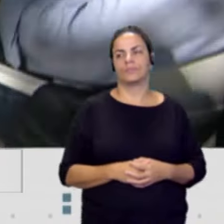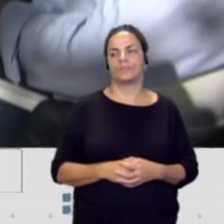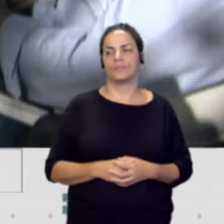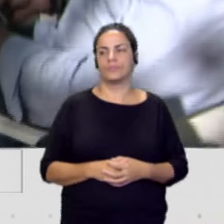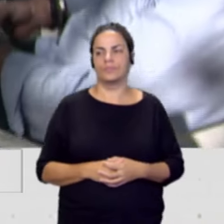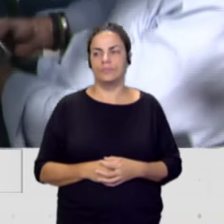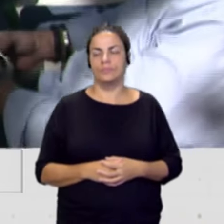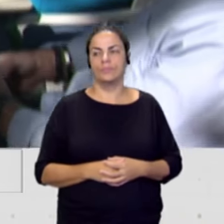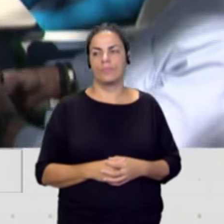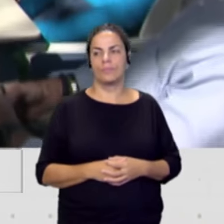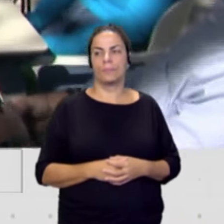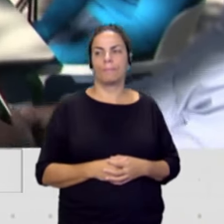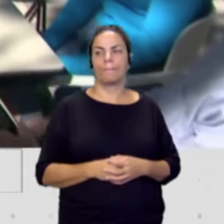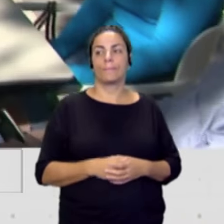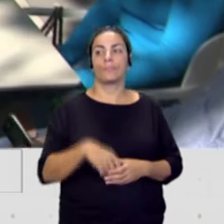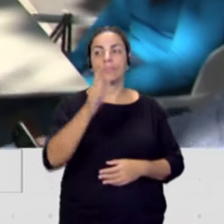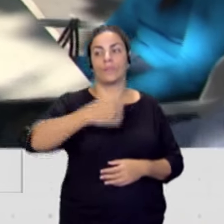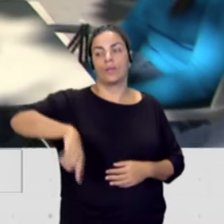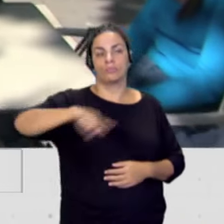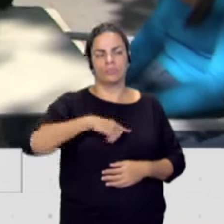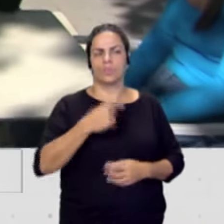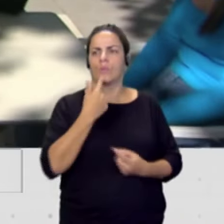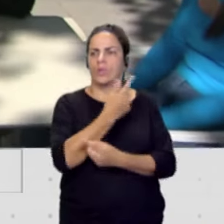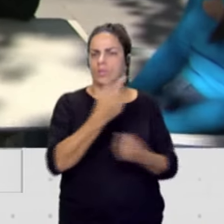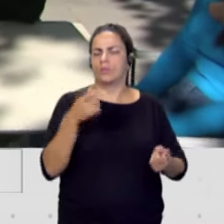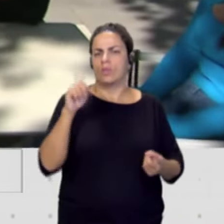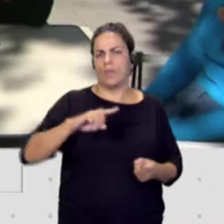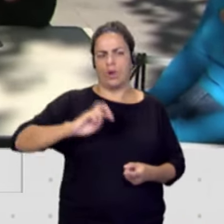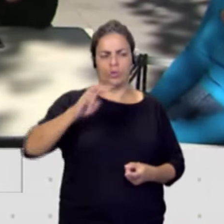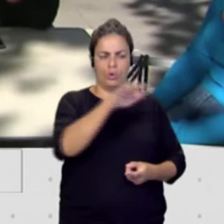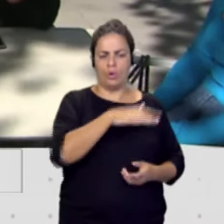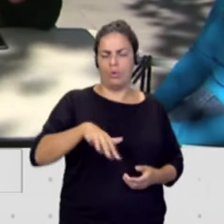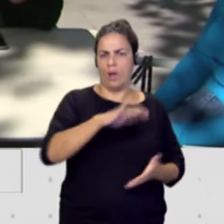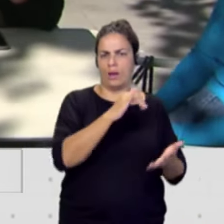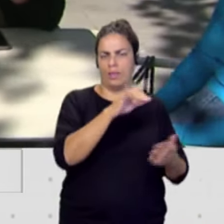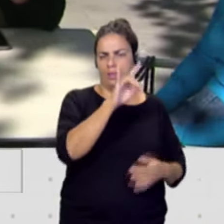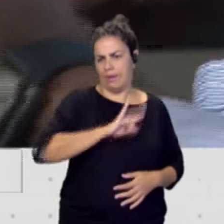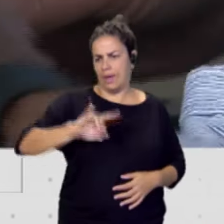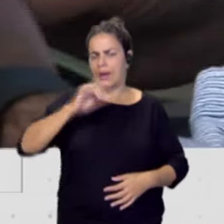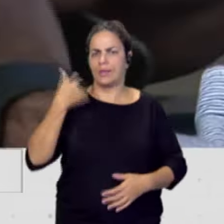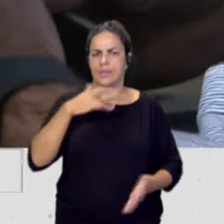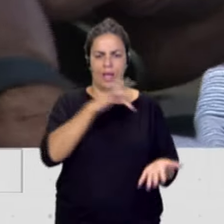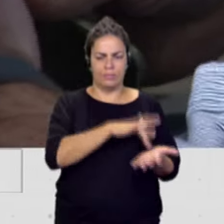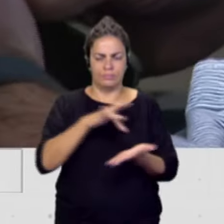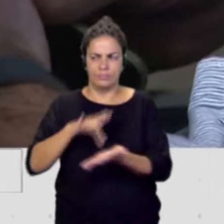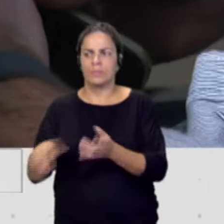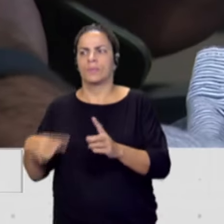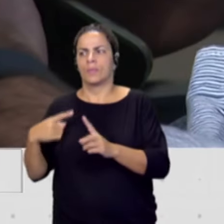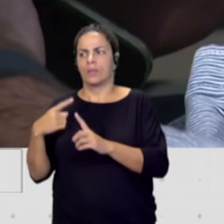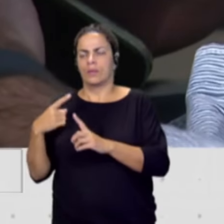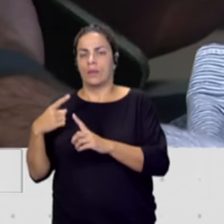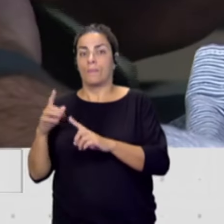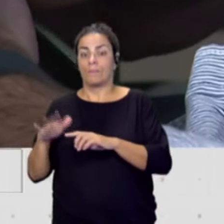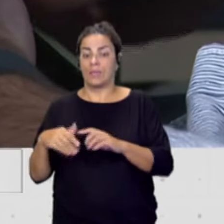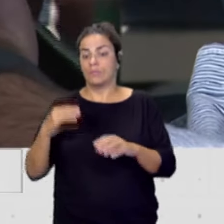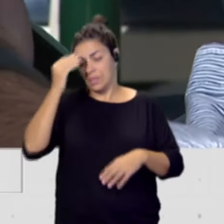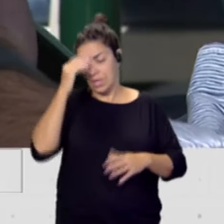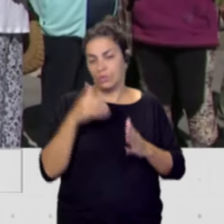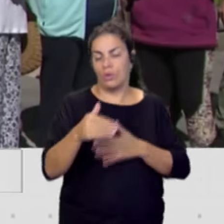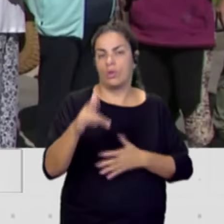en cómo se está probando tanto en otros puntos del archipiélago, en Gran Canaria y Tenerife, con la vista puesta ese 28 de noviembre, que va a ser cuando